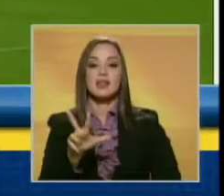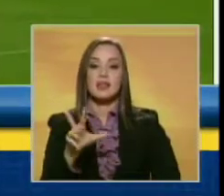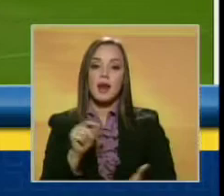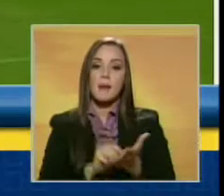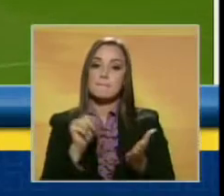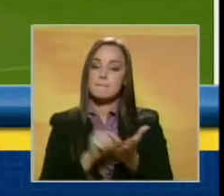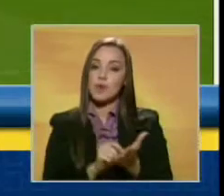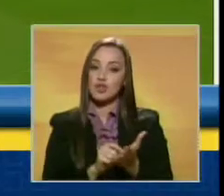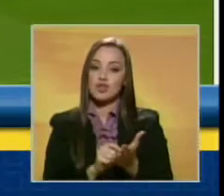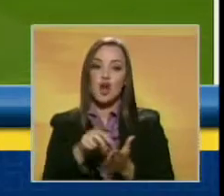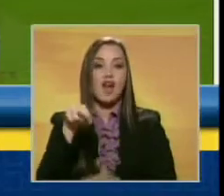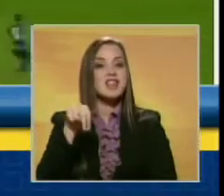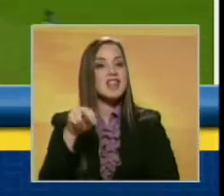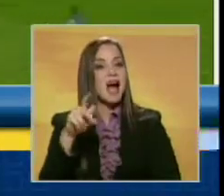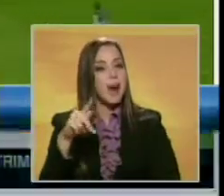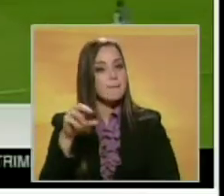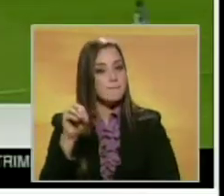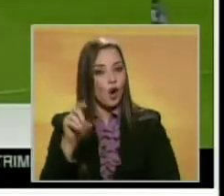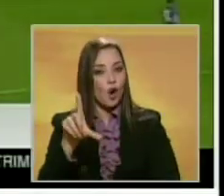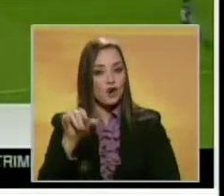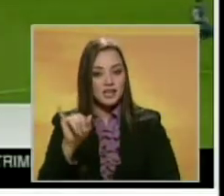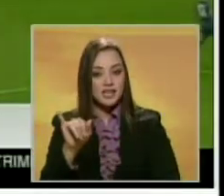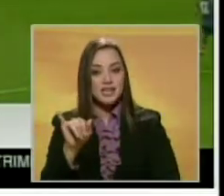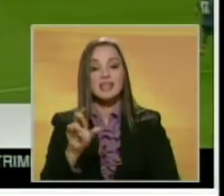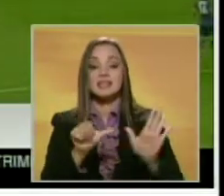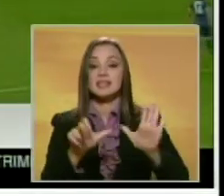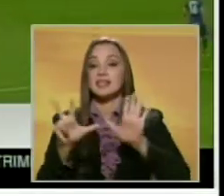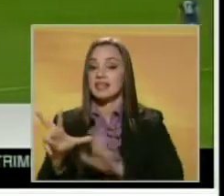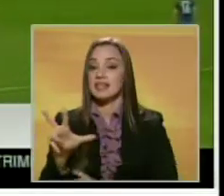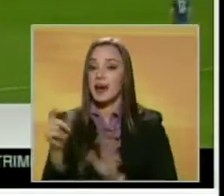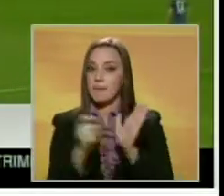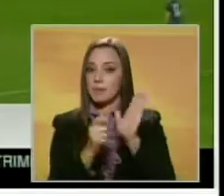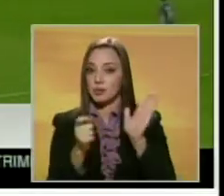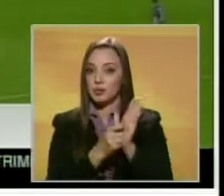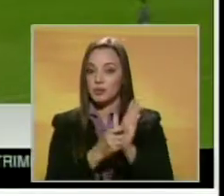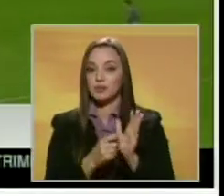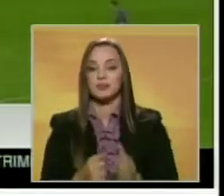al Napoli, lo deja con 63 puntos de cuarto en la tabla italiana.